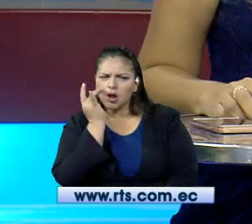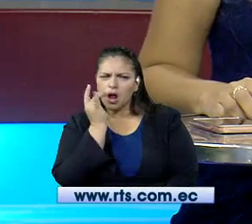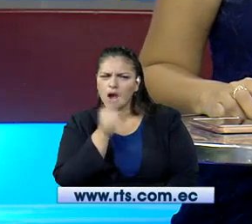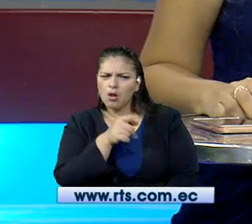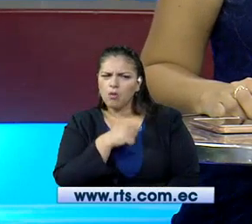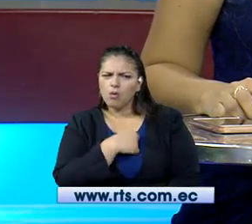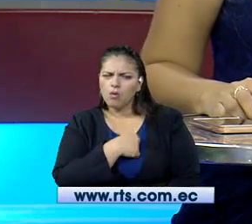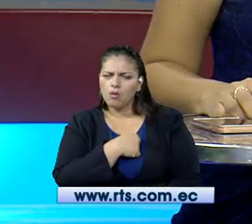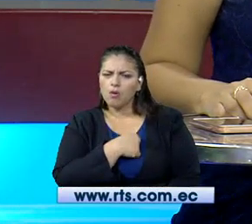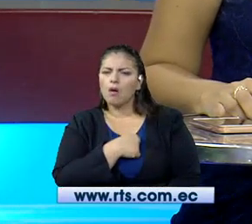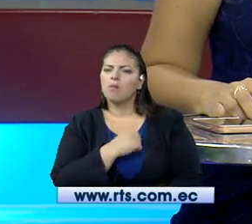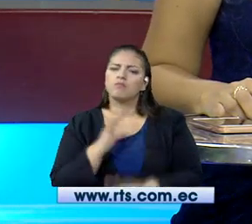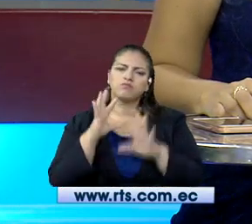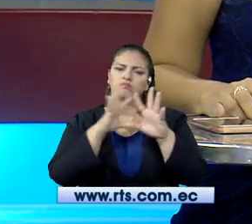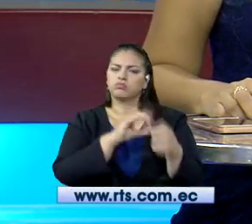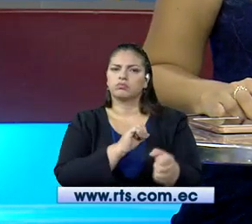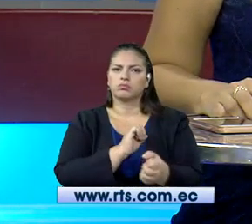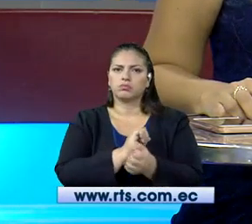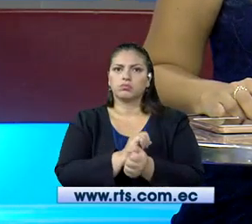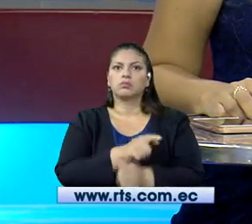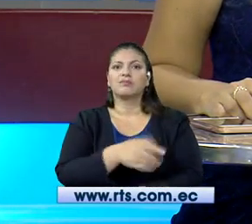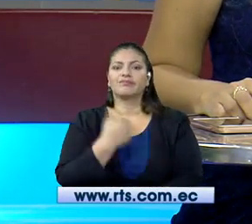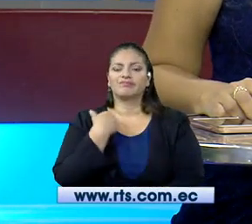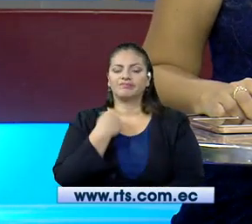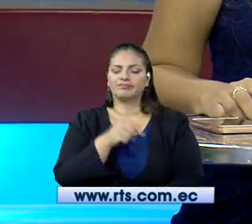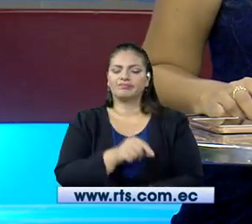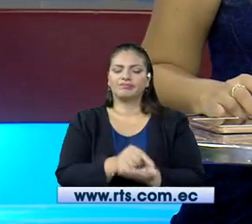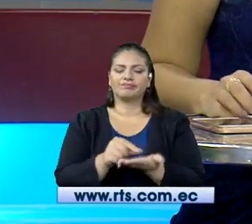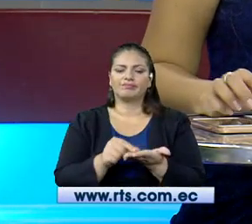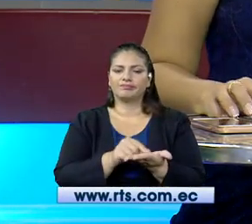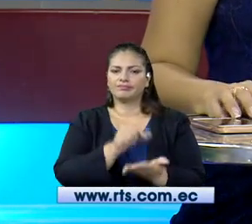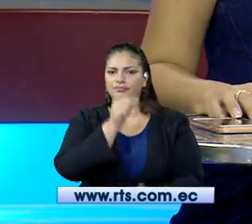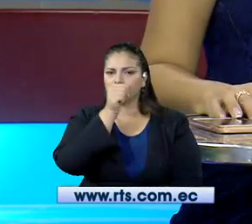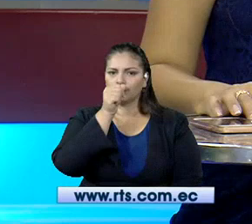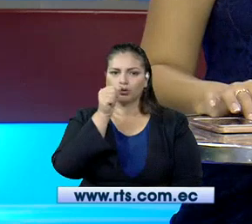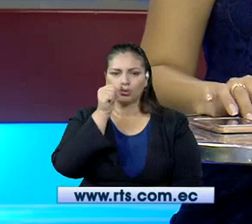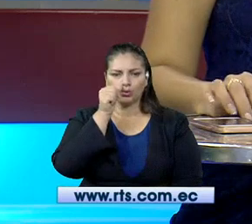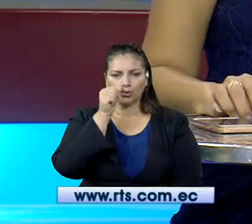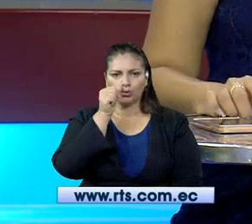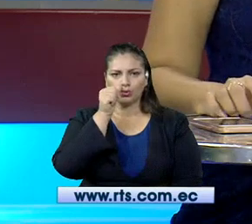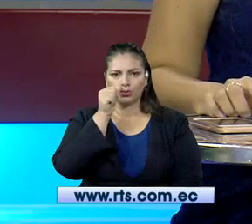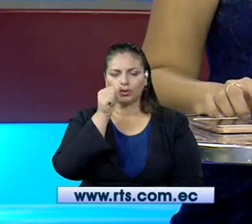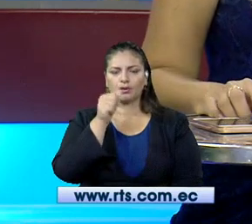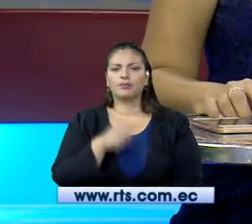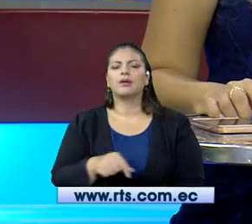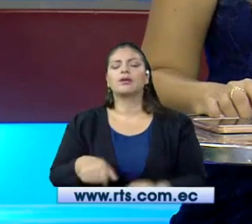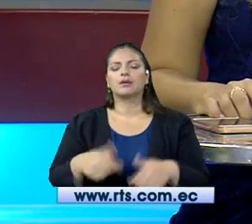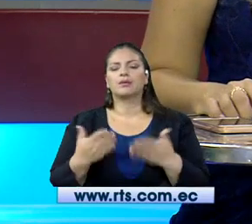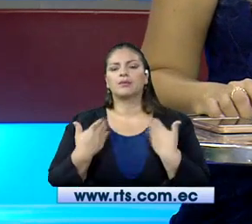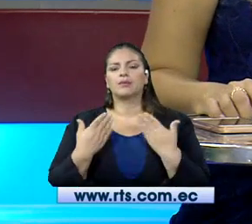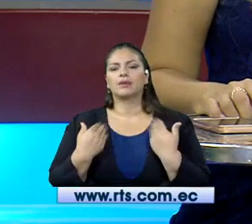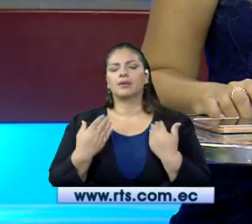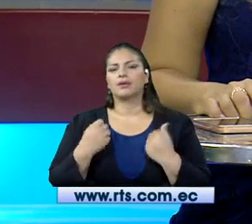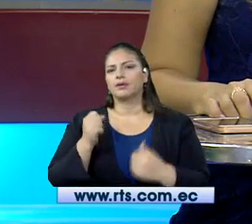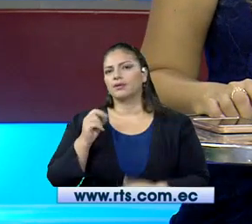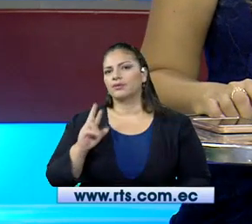a los agentes. El detenido tenía en su poder varios paquetes de una sustancia blanca, presumiblemente heroína.